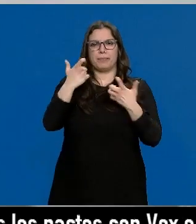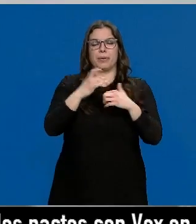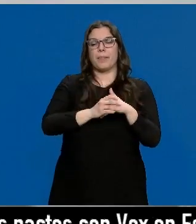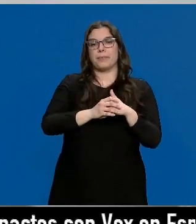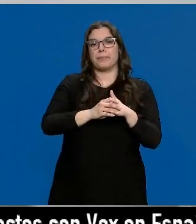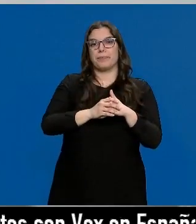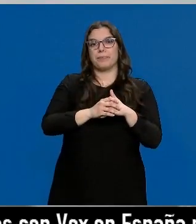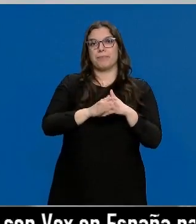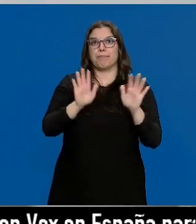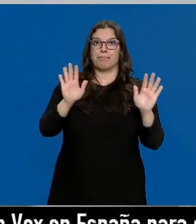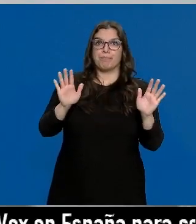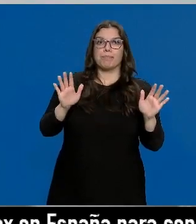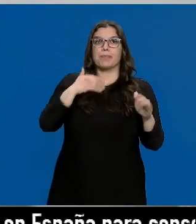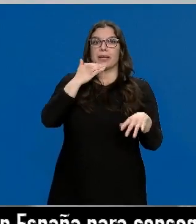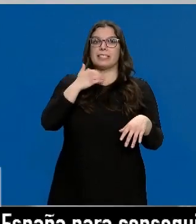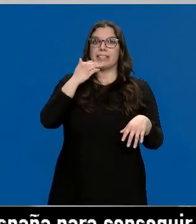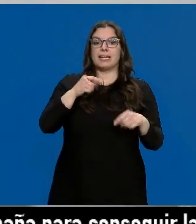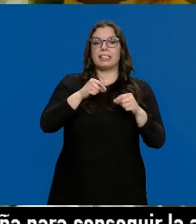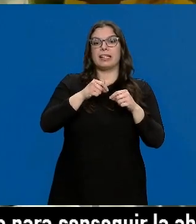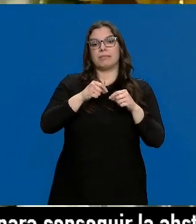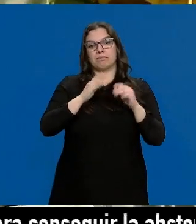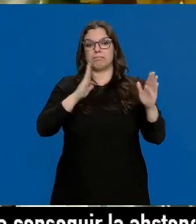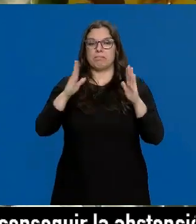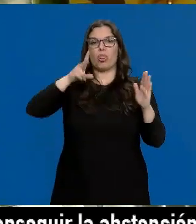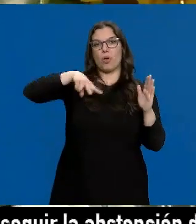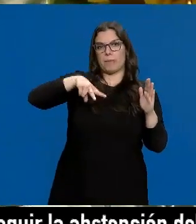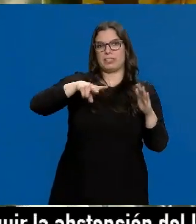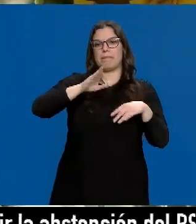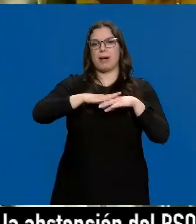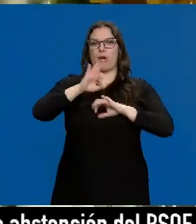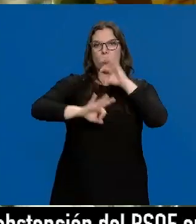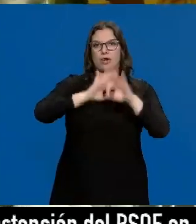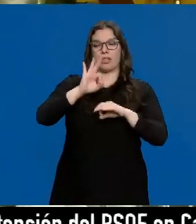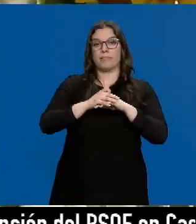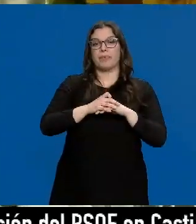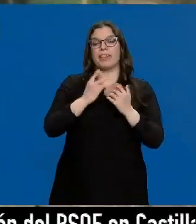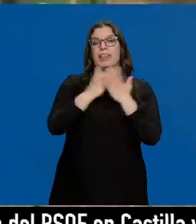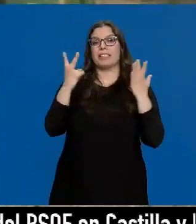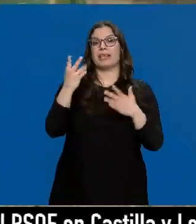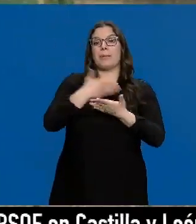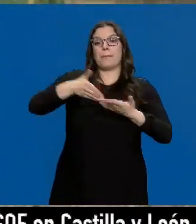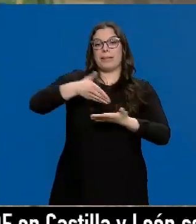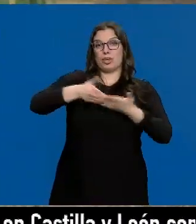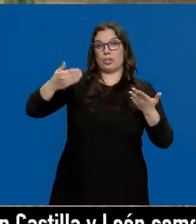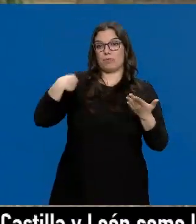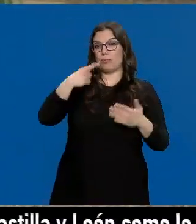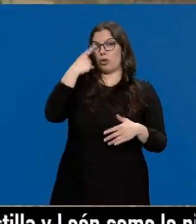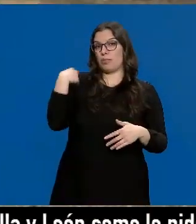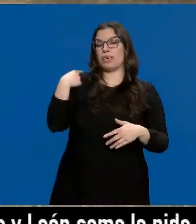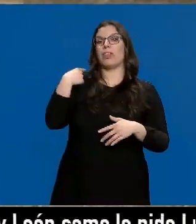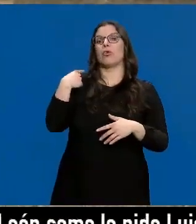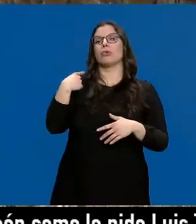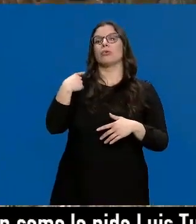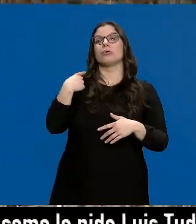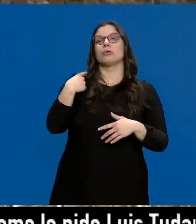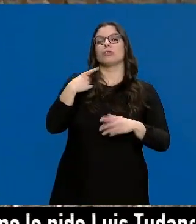tenemos casi 2 meses de margen para actuar. De las 57 millones de toneladas de pipas de girasol cosechadas en 2021, unos